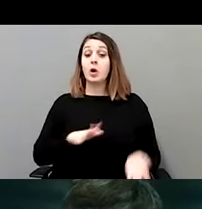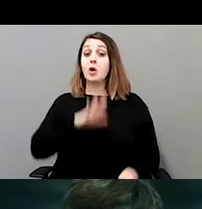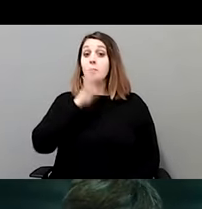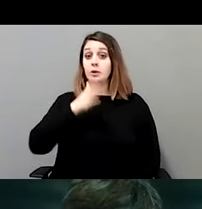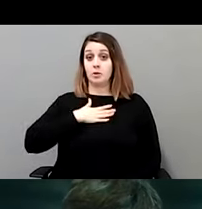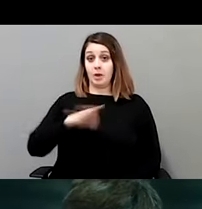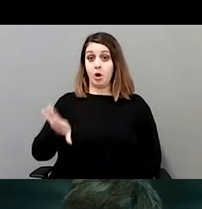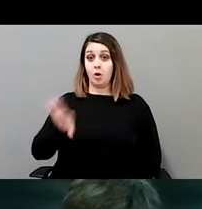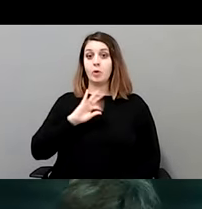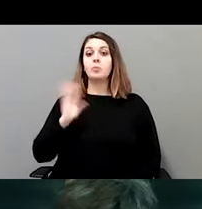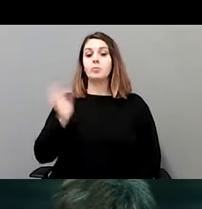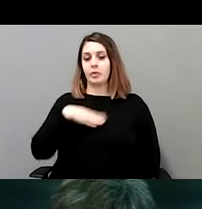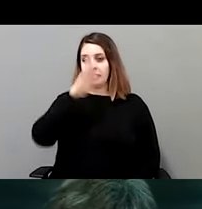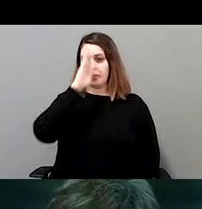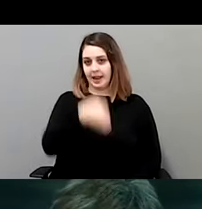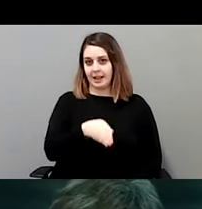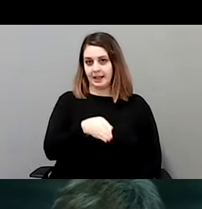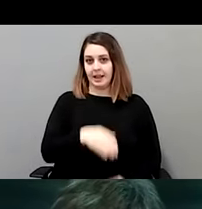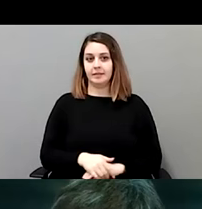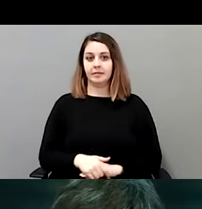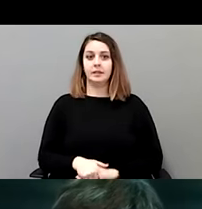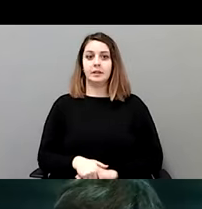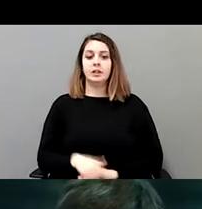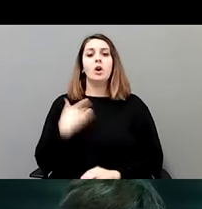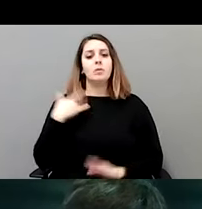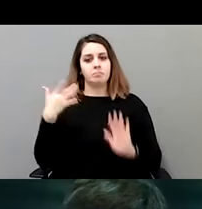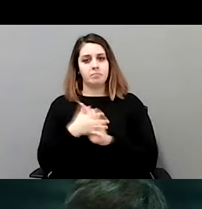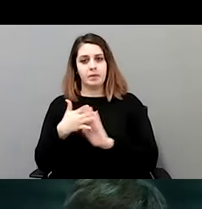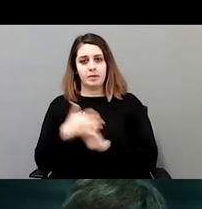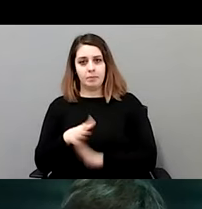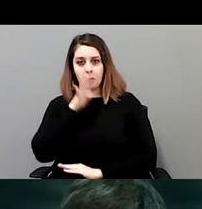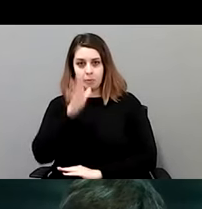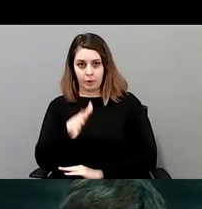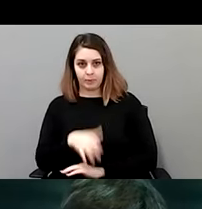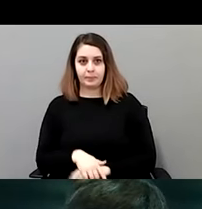la directa. Y les voy a explicar por qué.